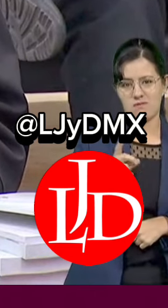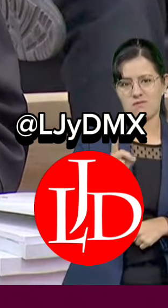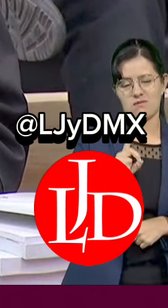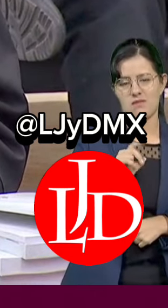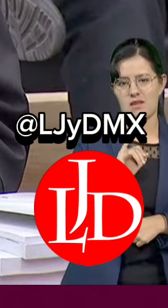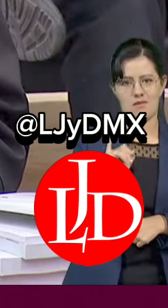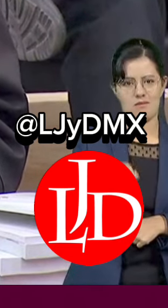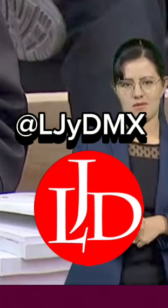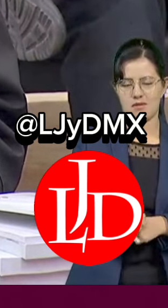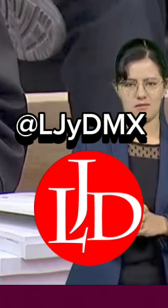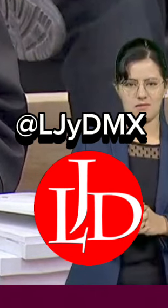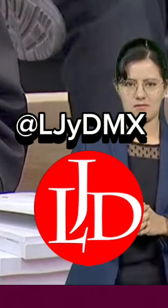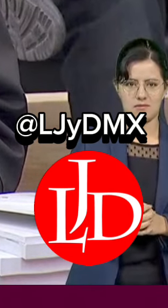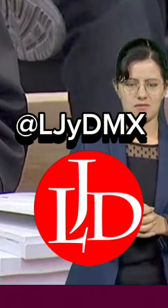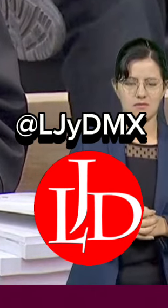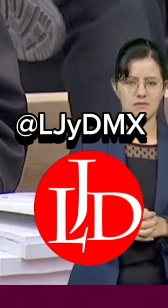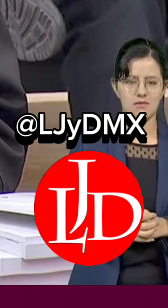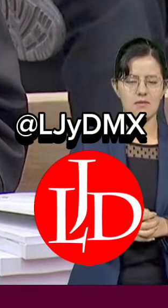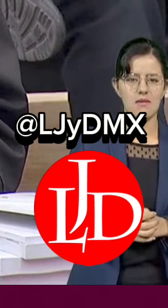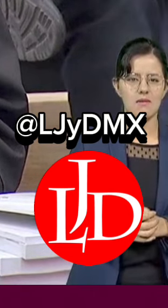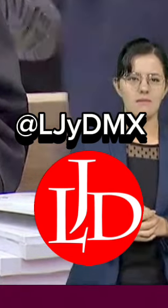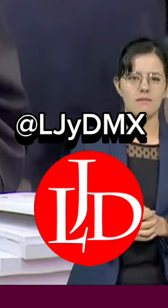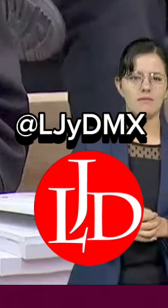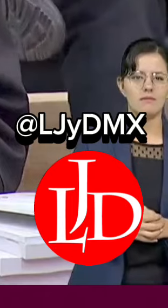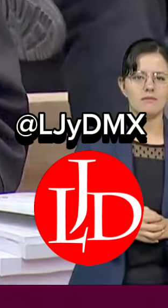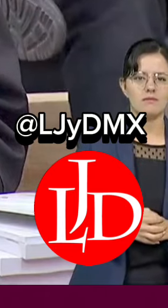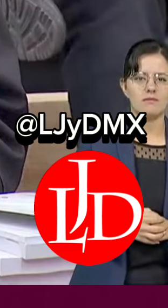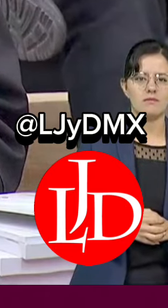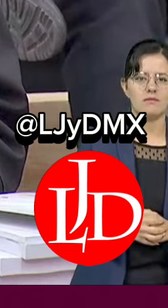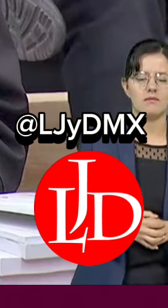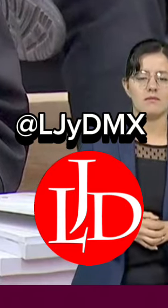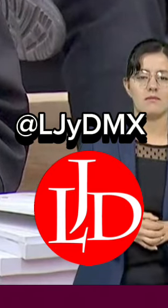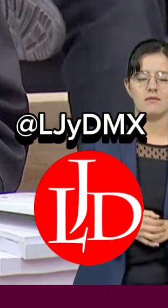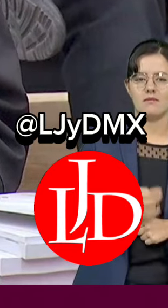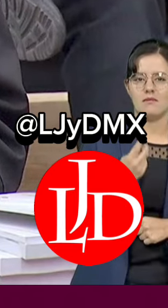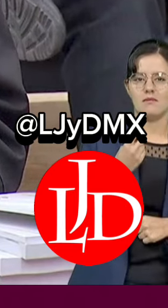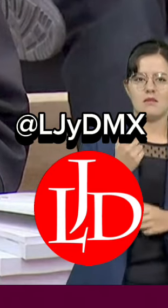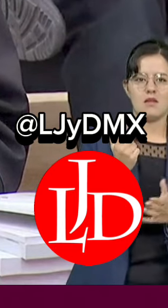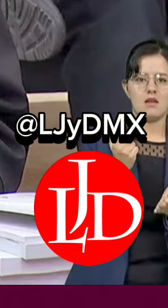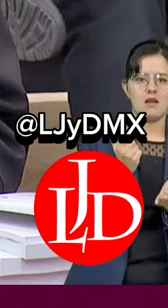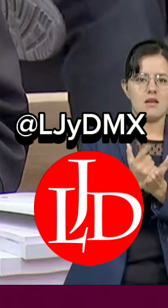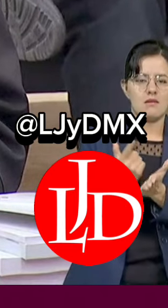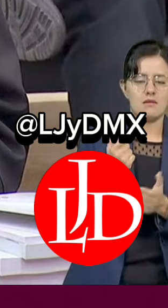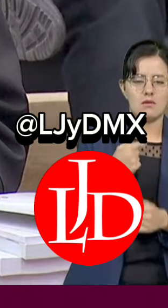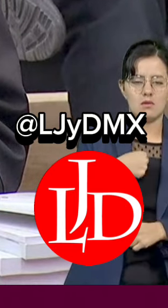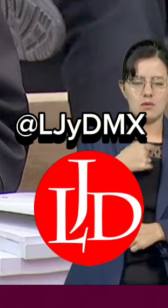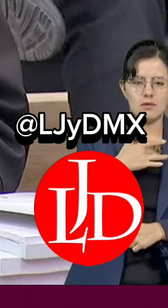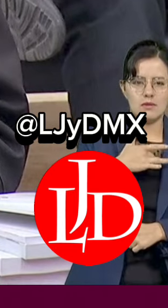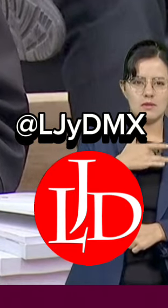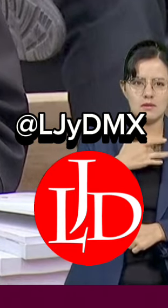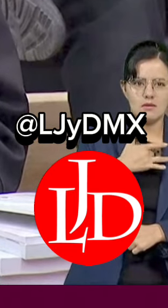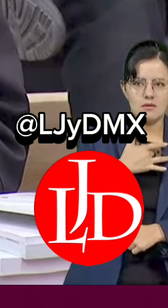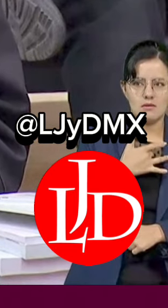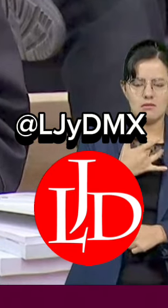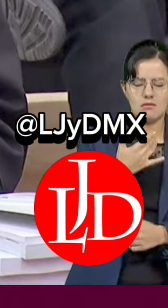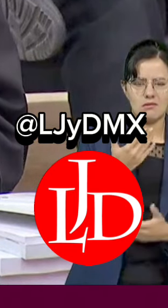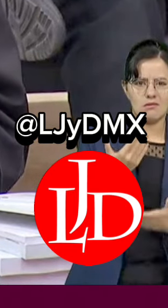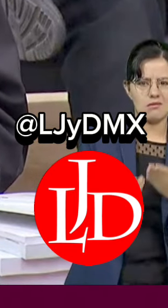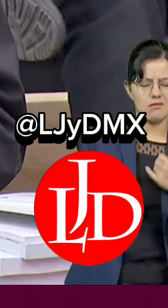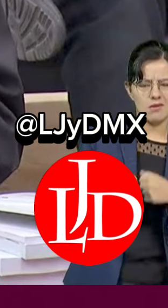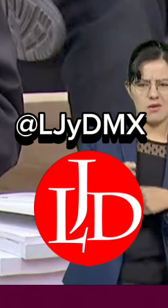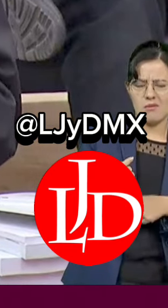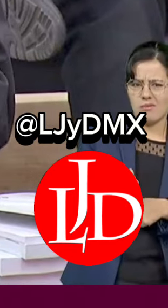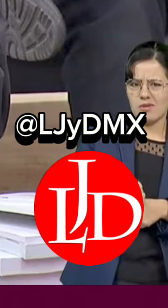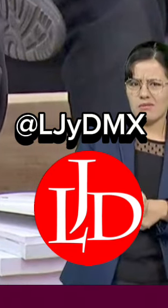temeridad. Es un hecho de una gravedad, a mí me parece inédita,